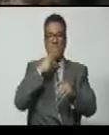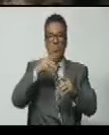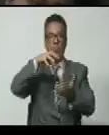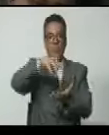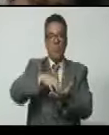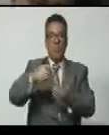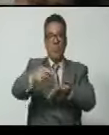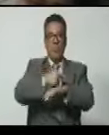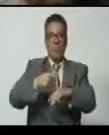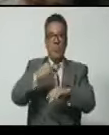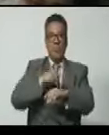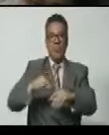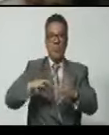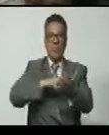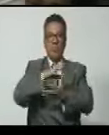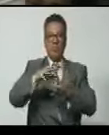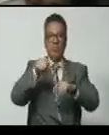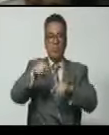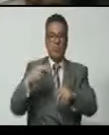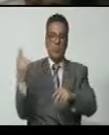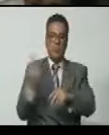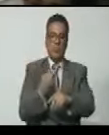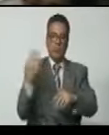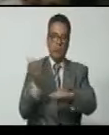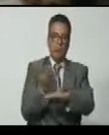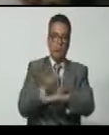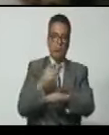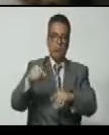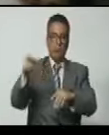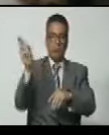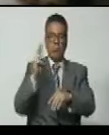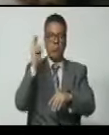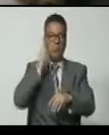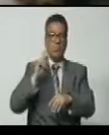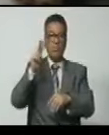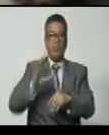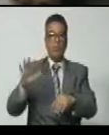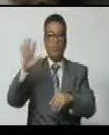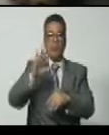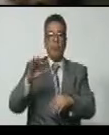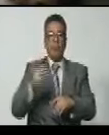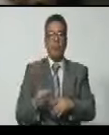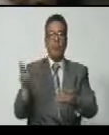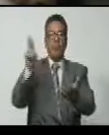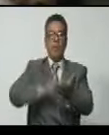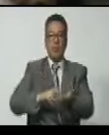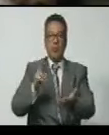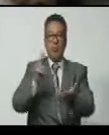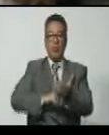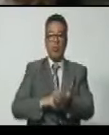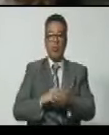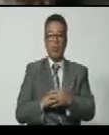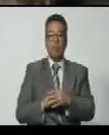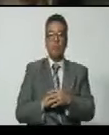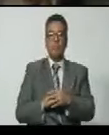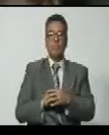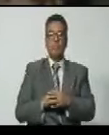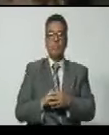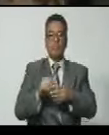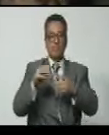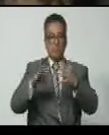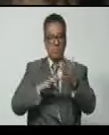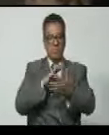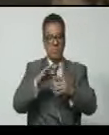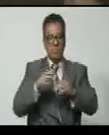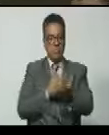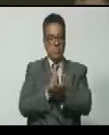que es violenta y agresiva contra la República Bolivariana de Venezuela, que se repite sistemáticamente y que ha afectado